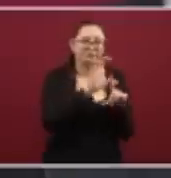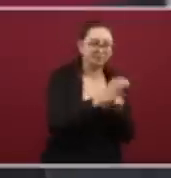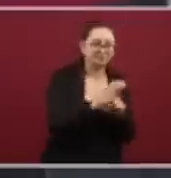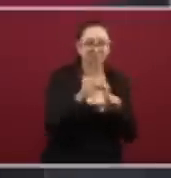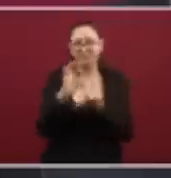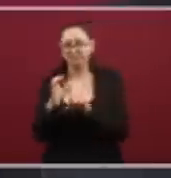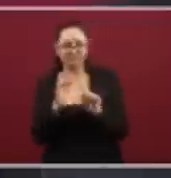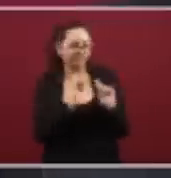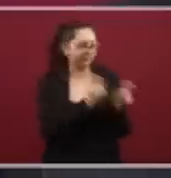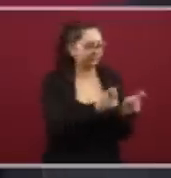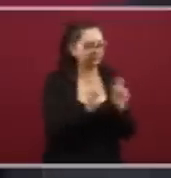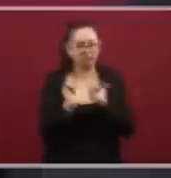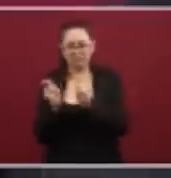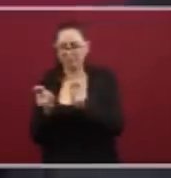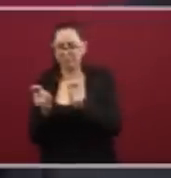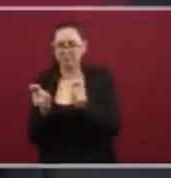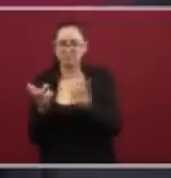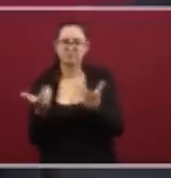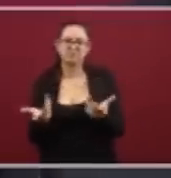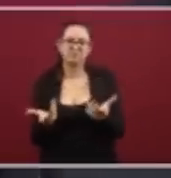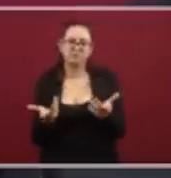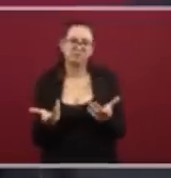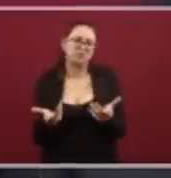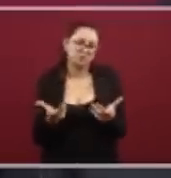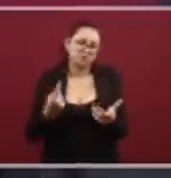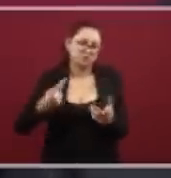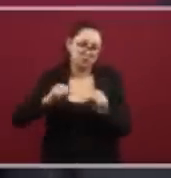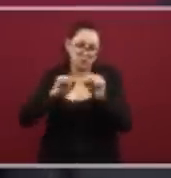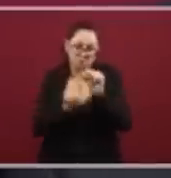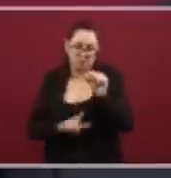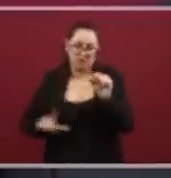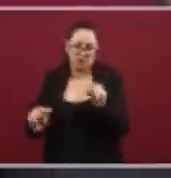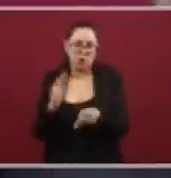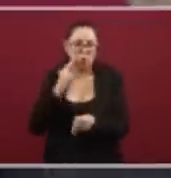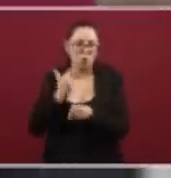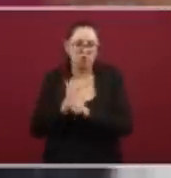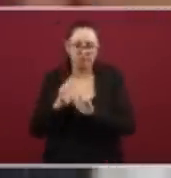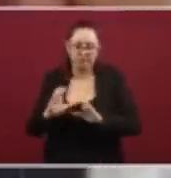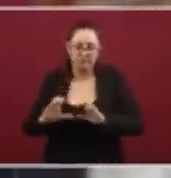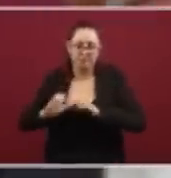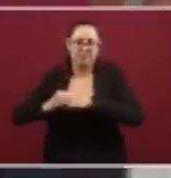de mejor dicho de nuestra delegación con